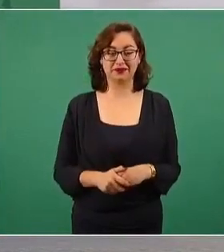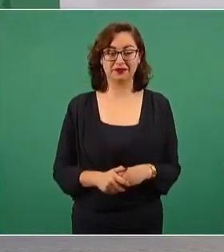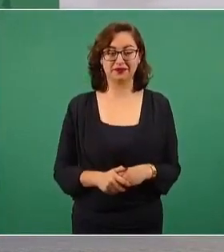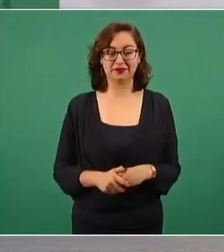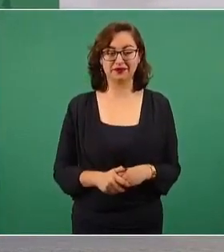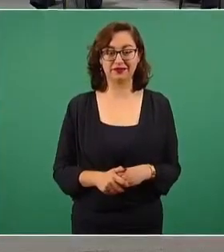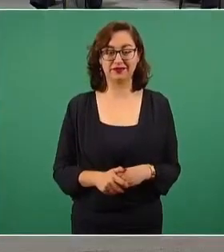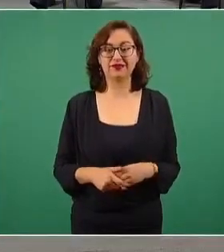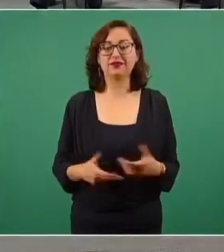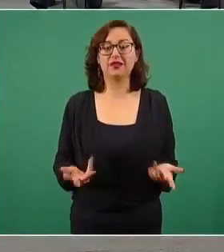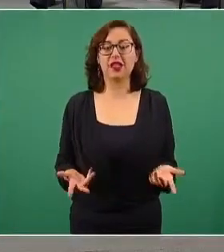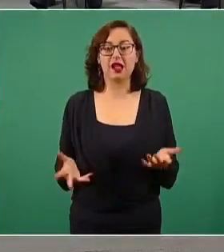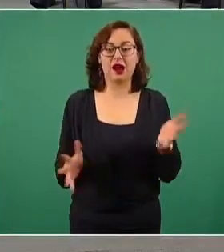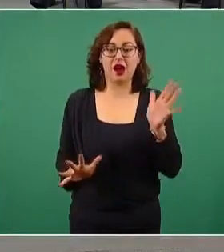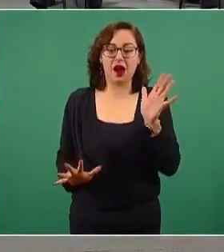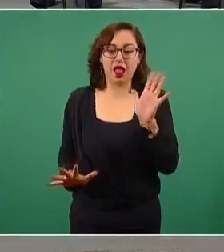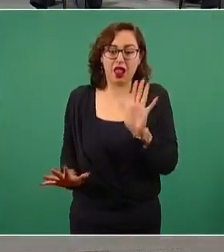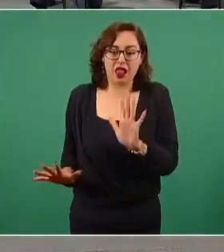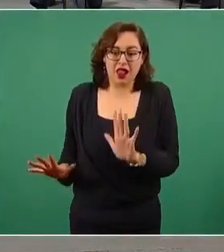queriendo